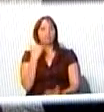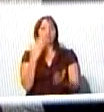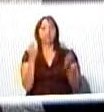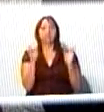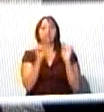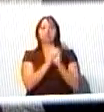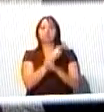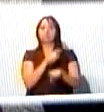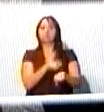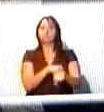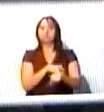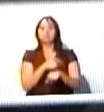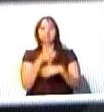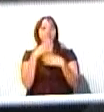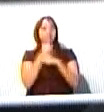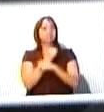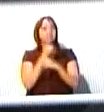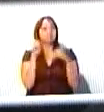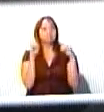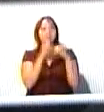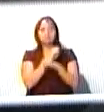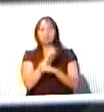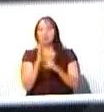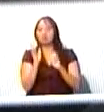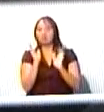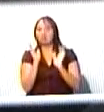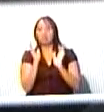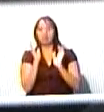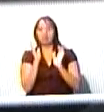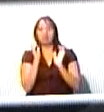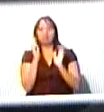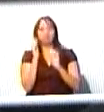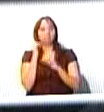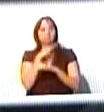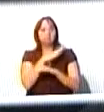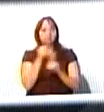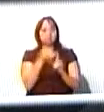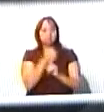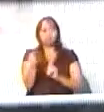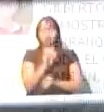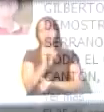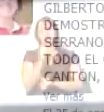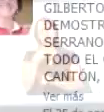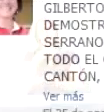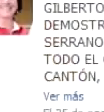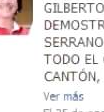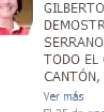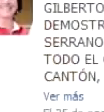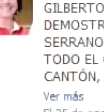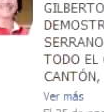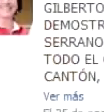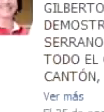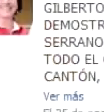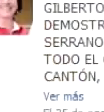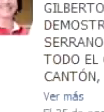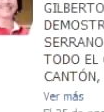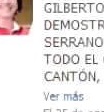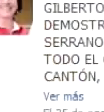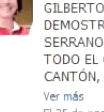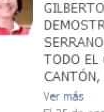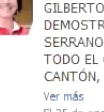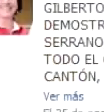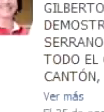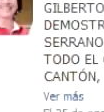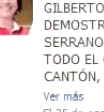momento se ha cometido ningún acto ni doloso ni delictivo, todo lo contrario, más bien todo ha sido para ayudar a las organizaciones comunales.